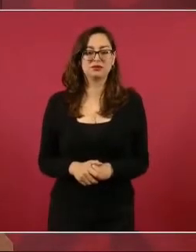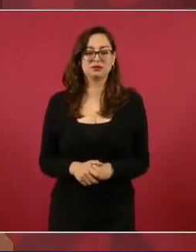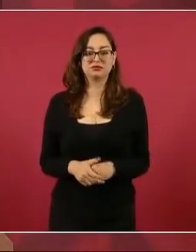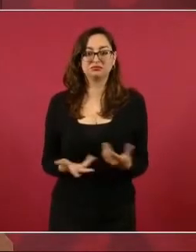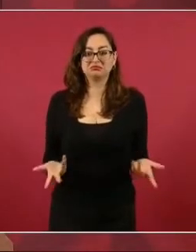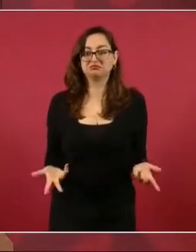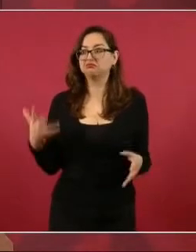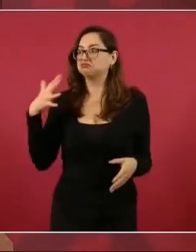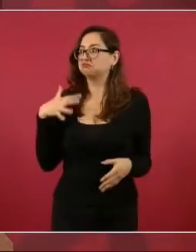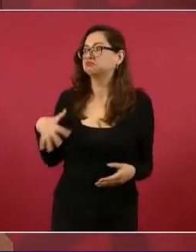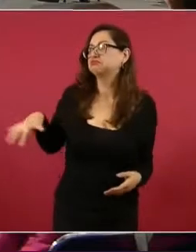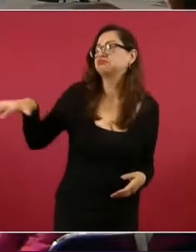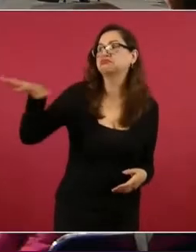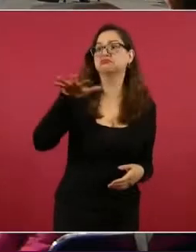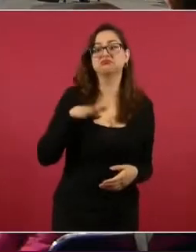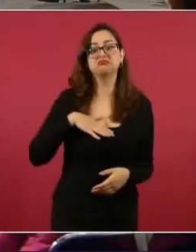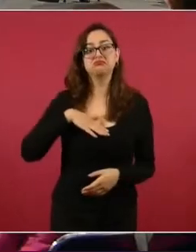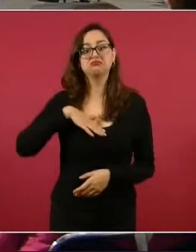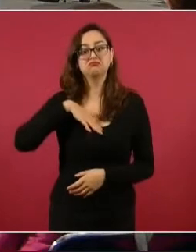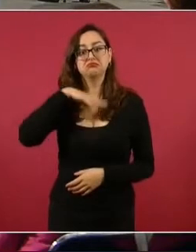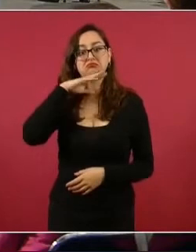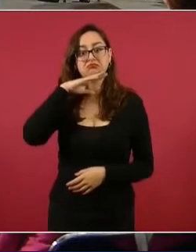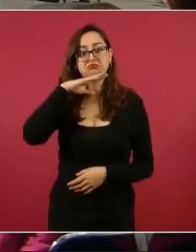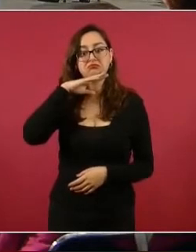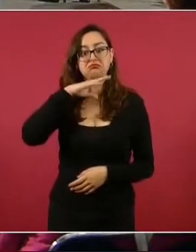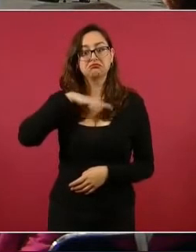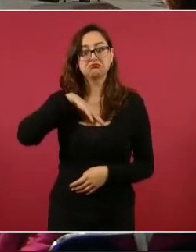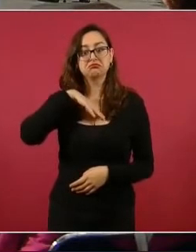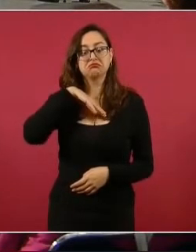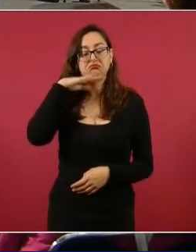Y ni en la academia,